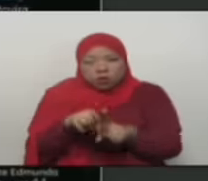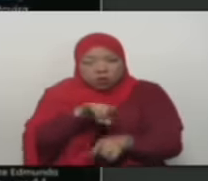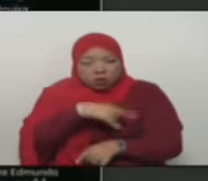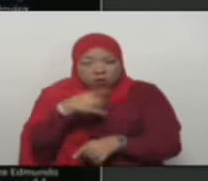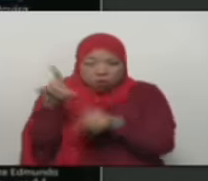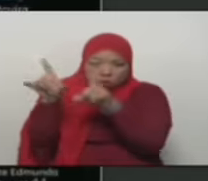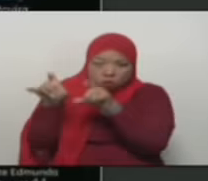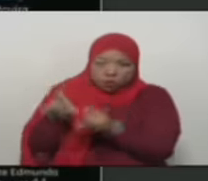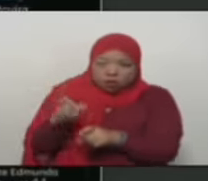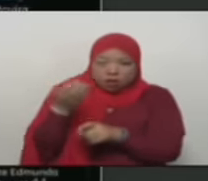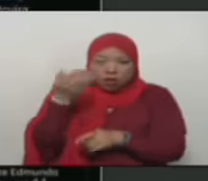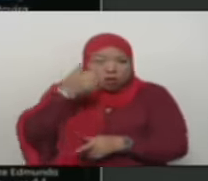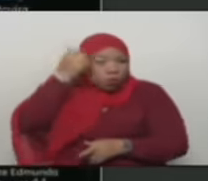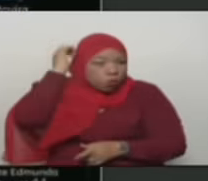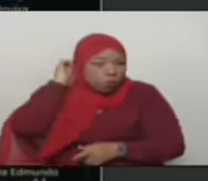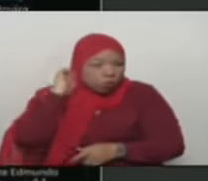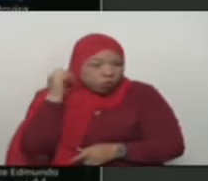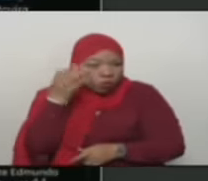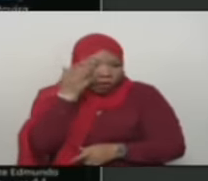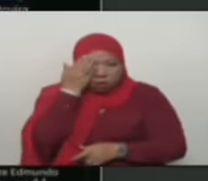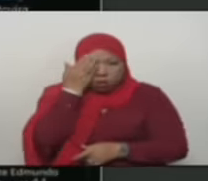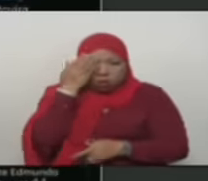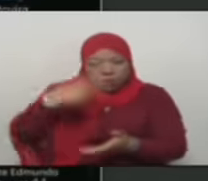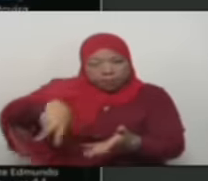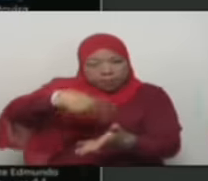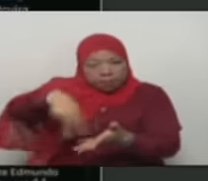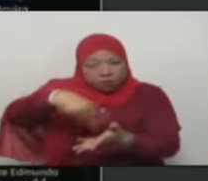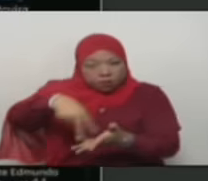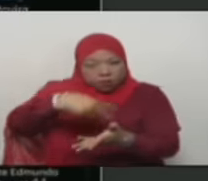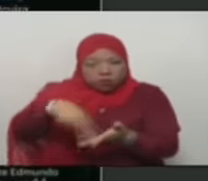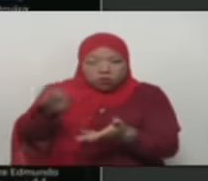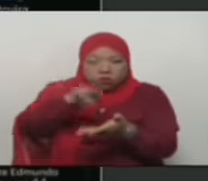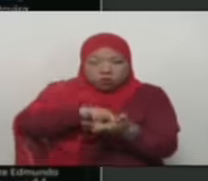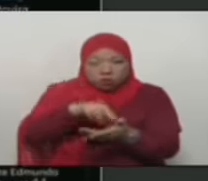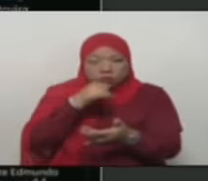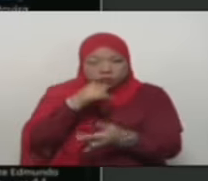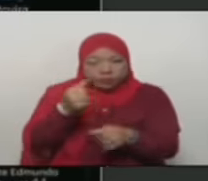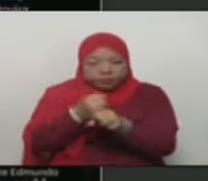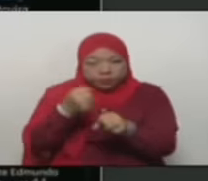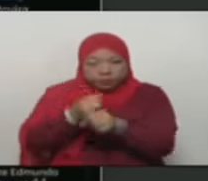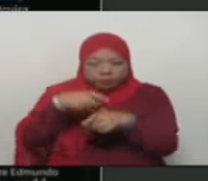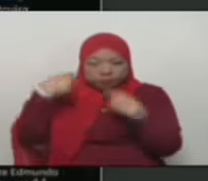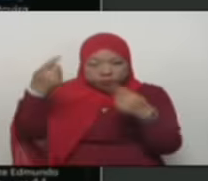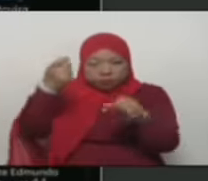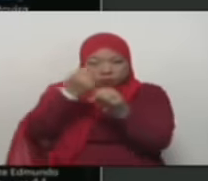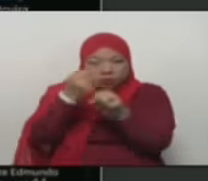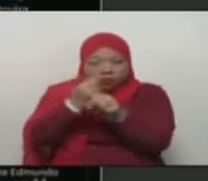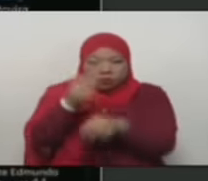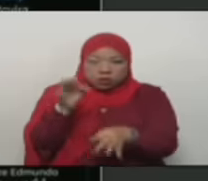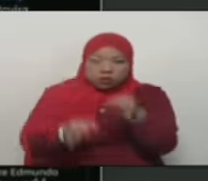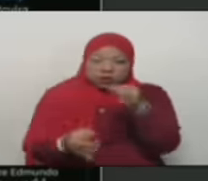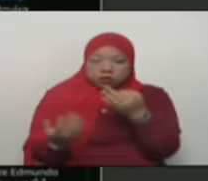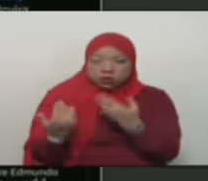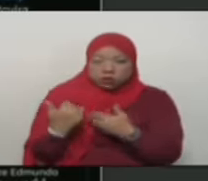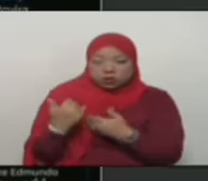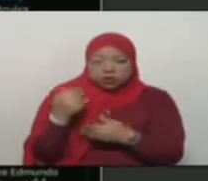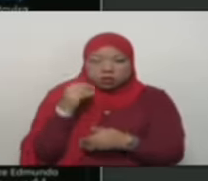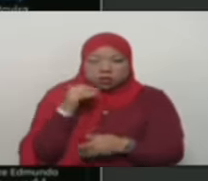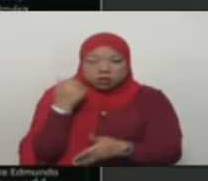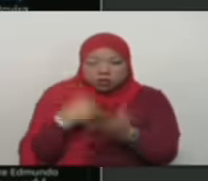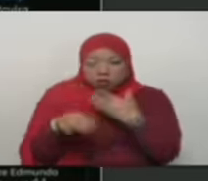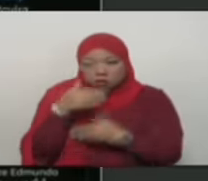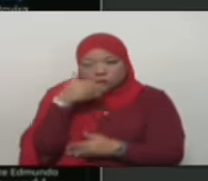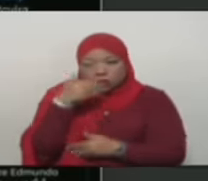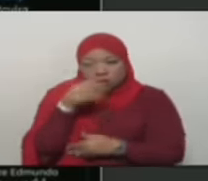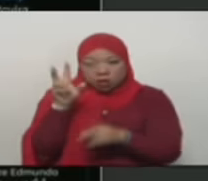después ponemos a María Corina y mire esta. Financial Times repite, y todos los órganos de propaganda del mundo repiten, Altavista y la carta de los académicos